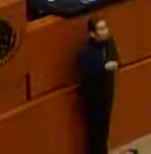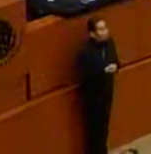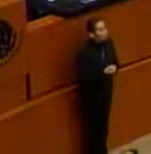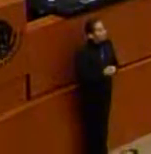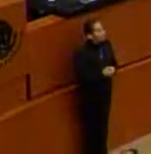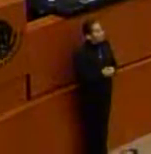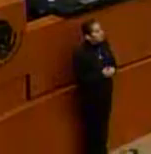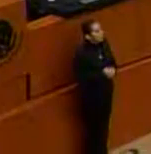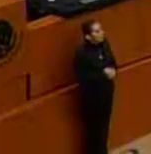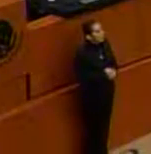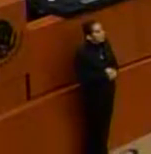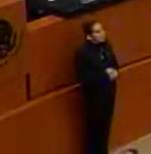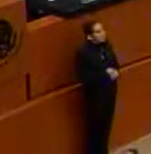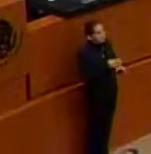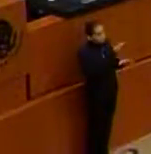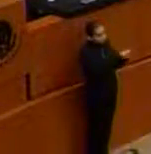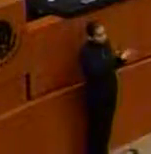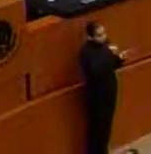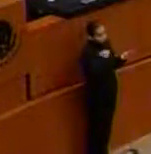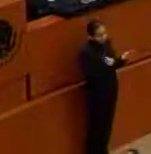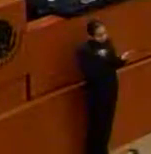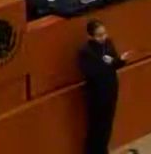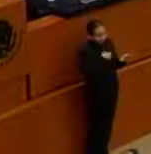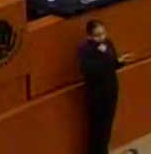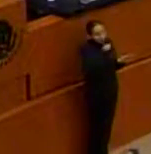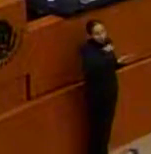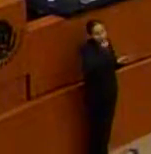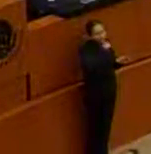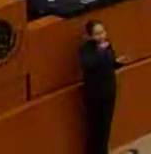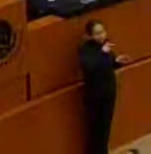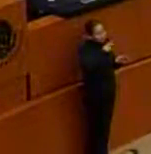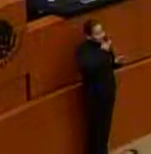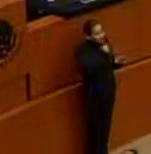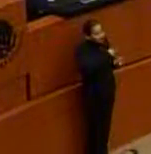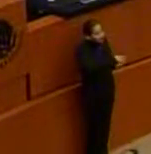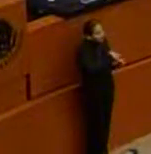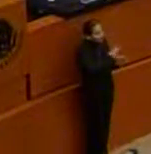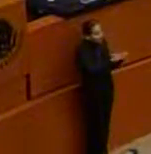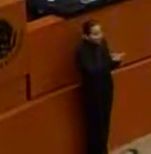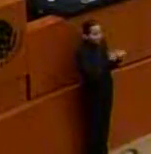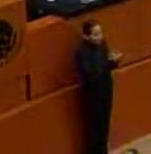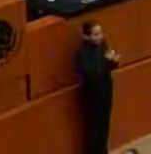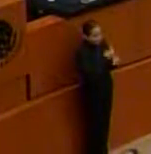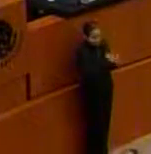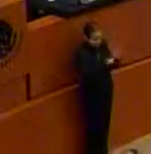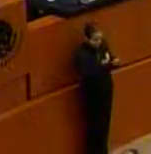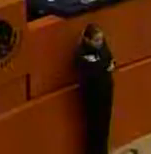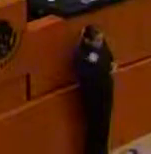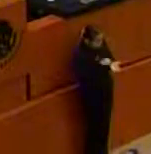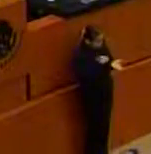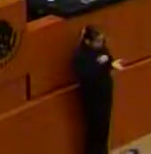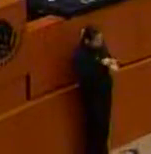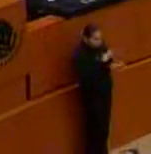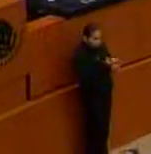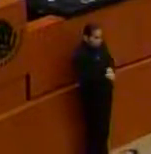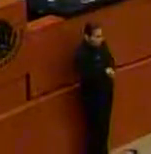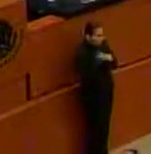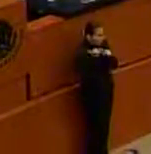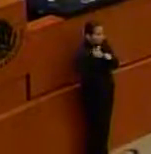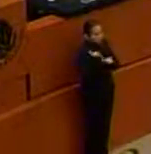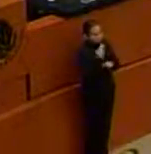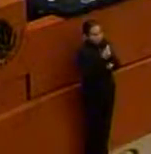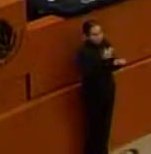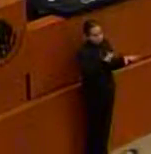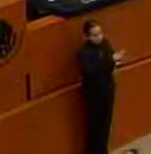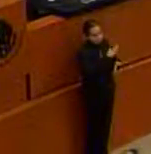que los esquemas del pasado ya no funcionan como antes, que